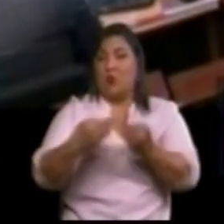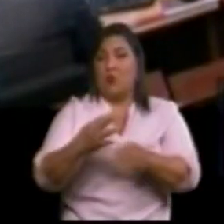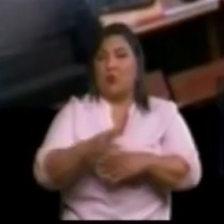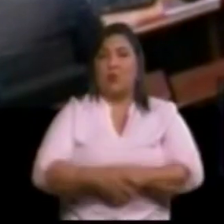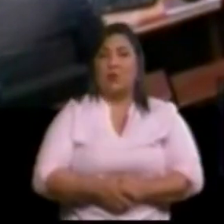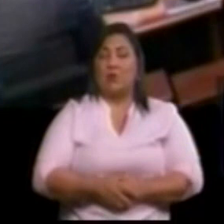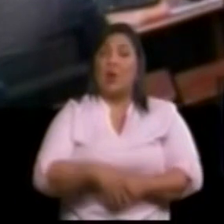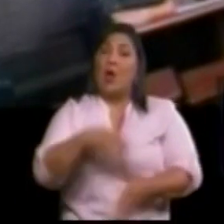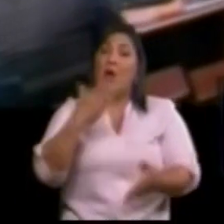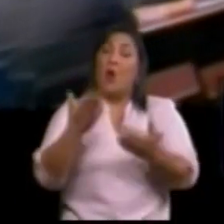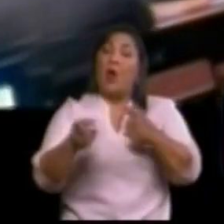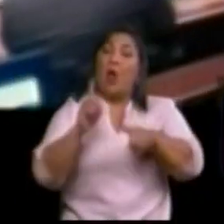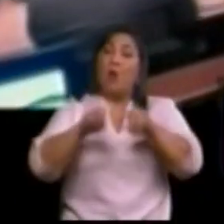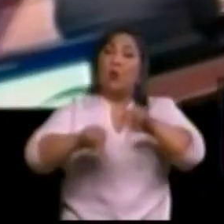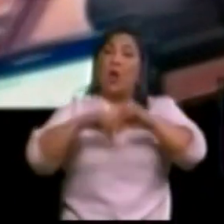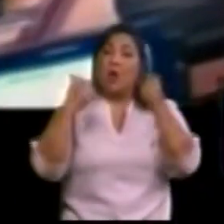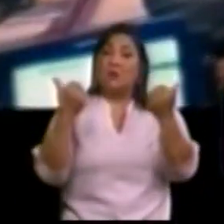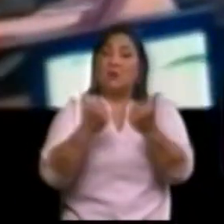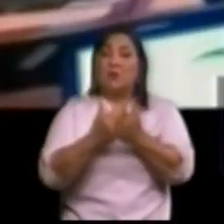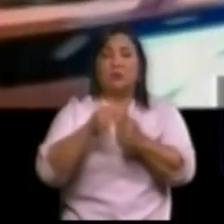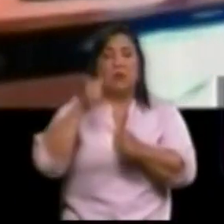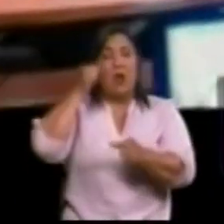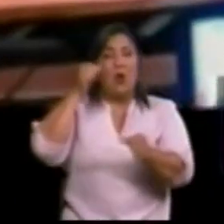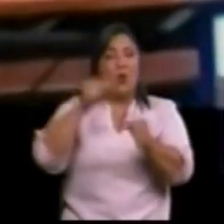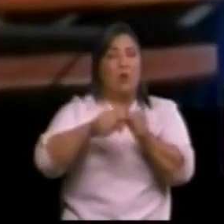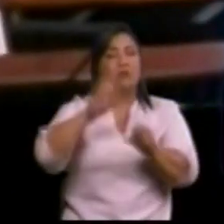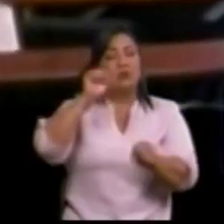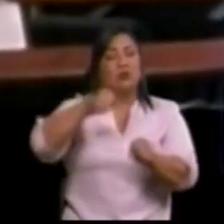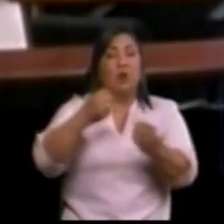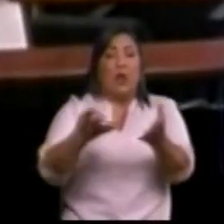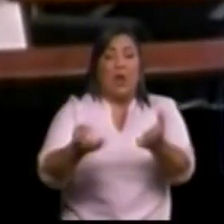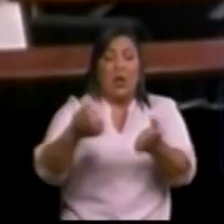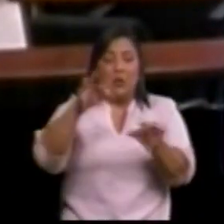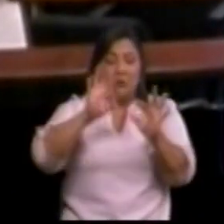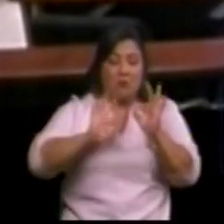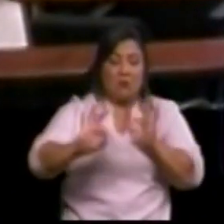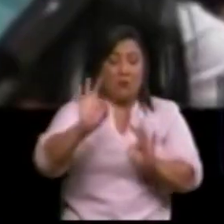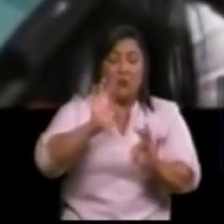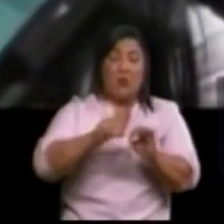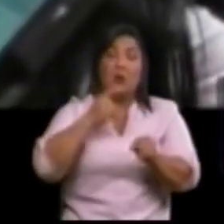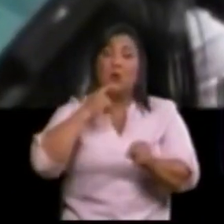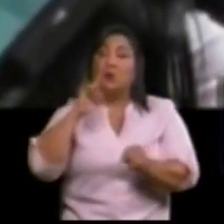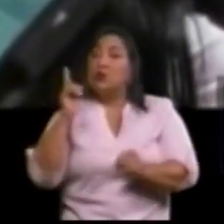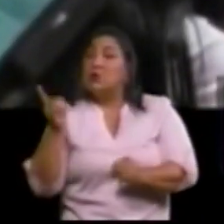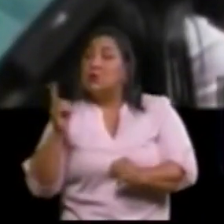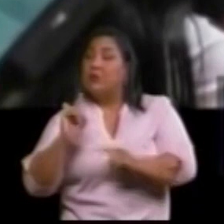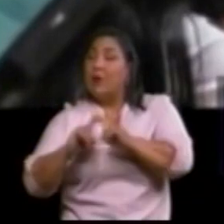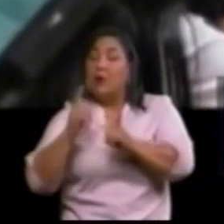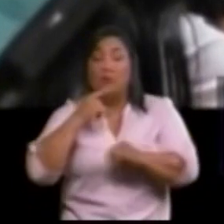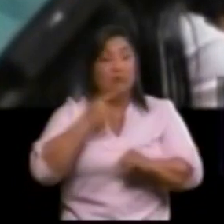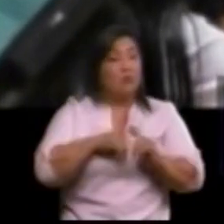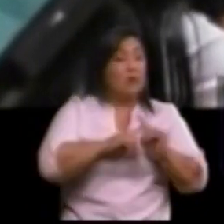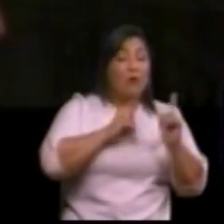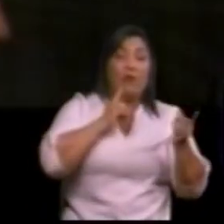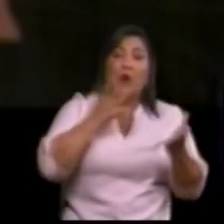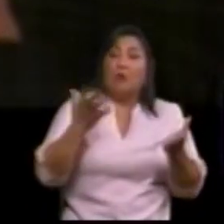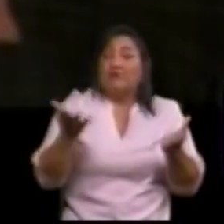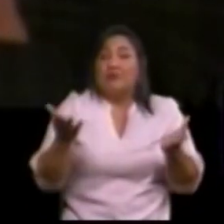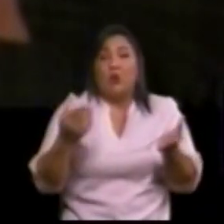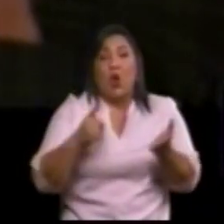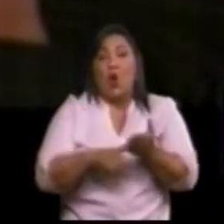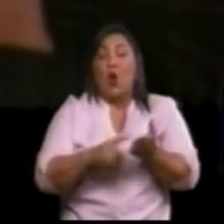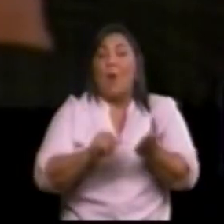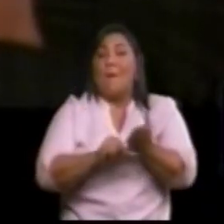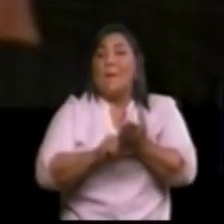Aunque ciertos asambleístas están de acuerdo en su archivo, hay opiniones que dicen lo contrario, ni archivo ni que pase por